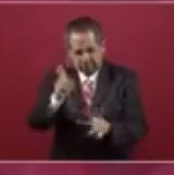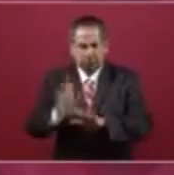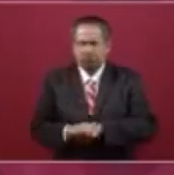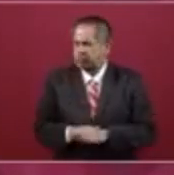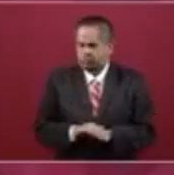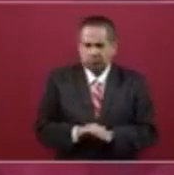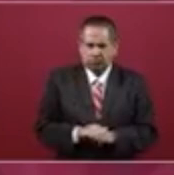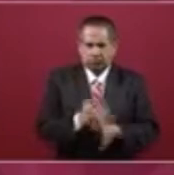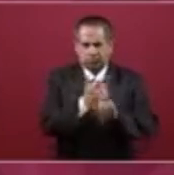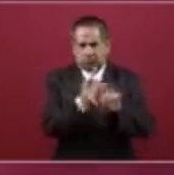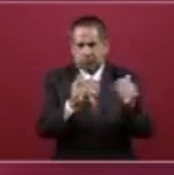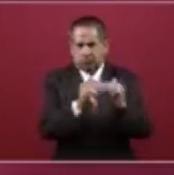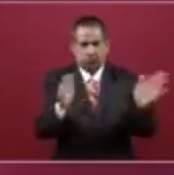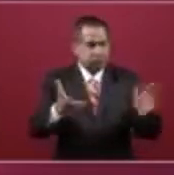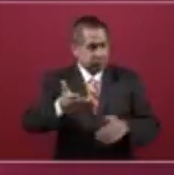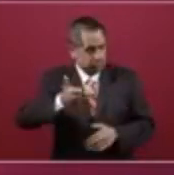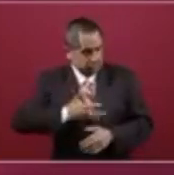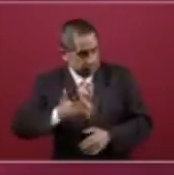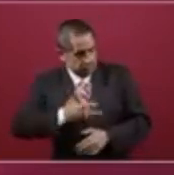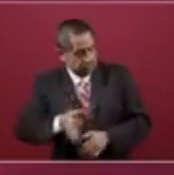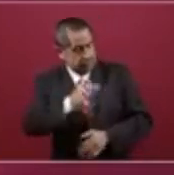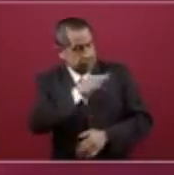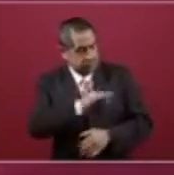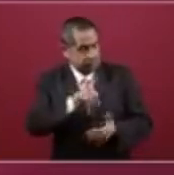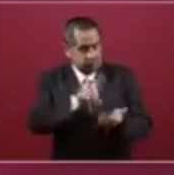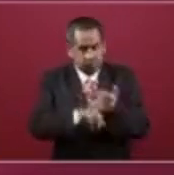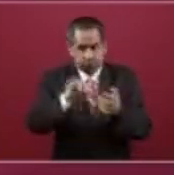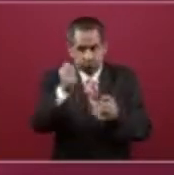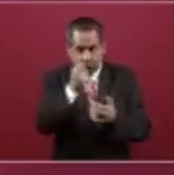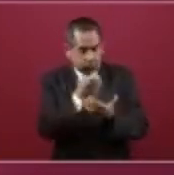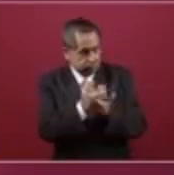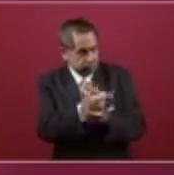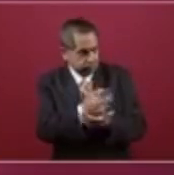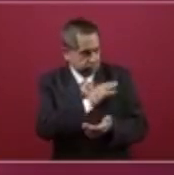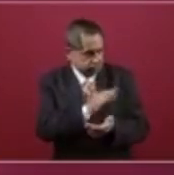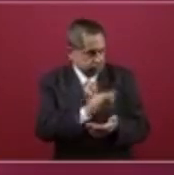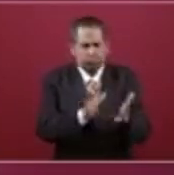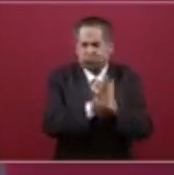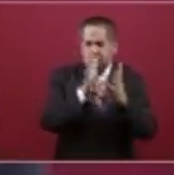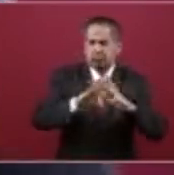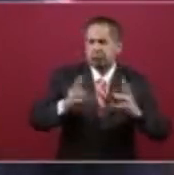toda aquella empresa que tenga la capacidad técnica y económica participe.